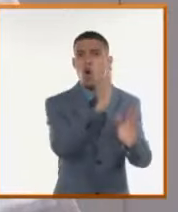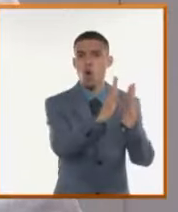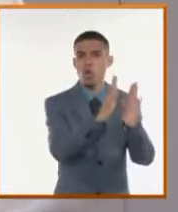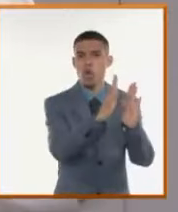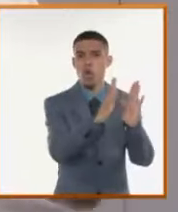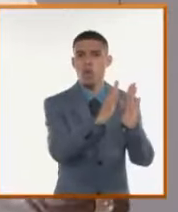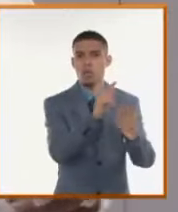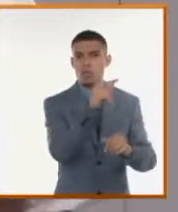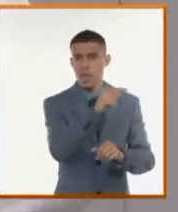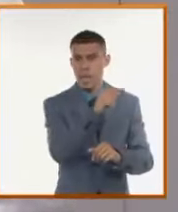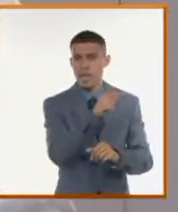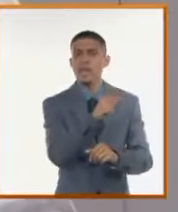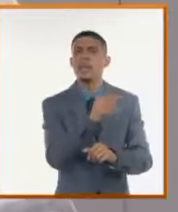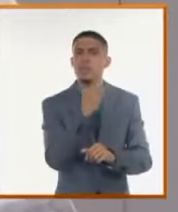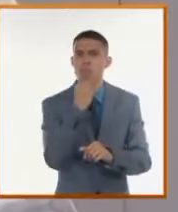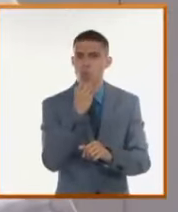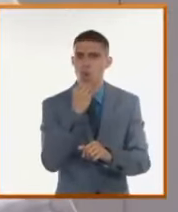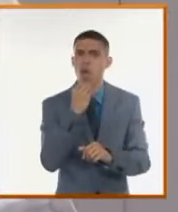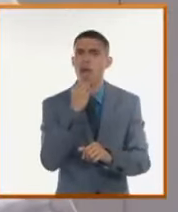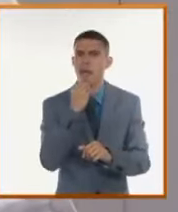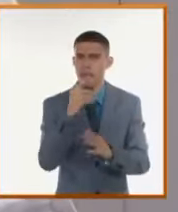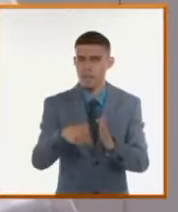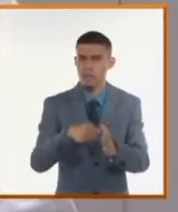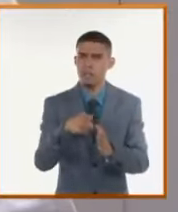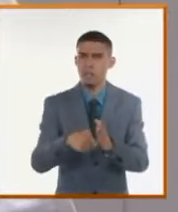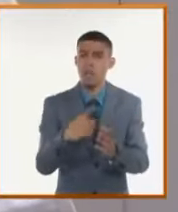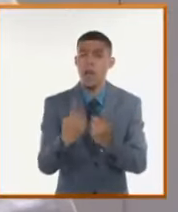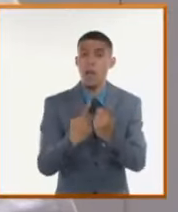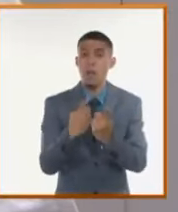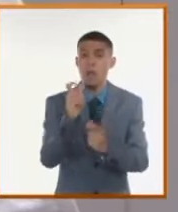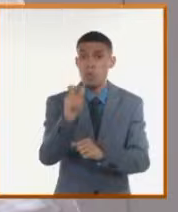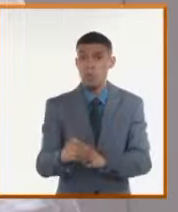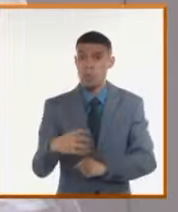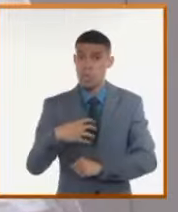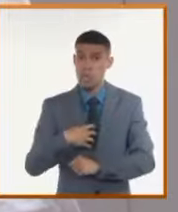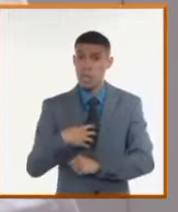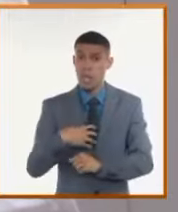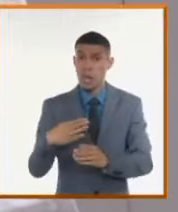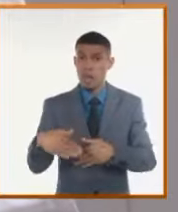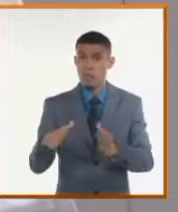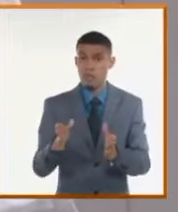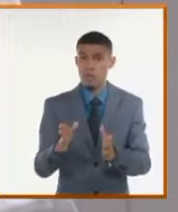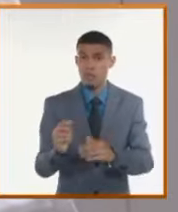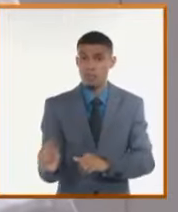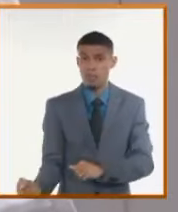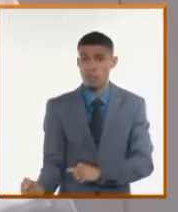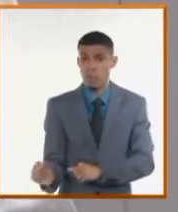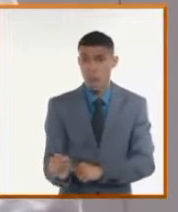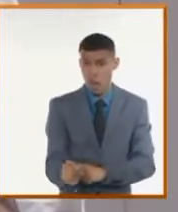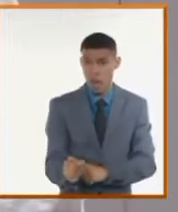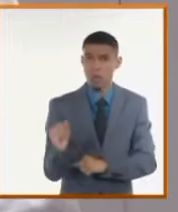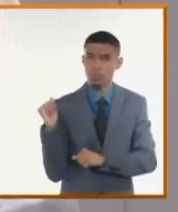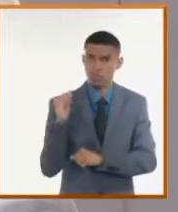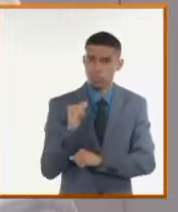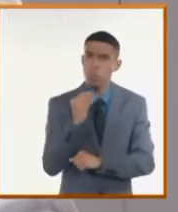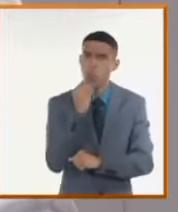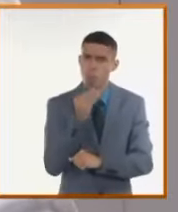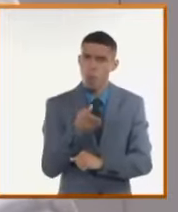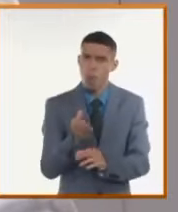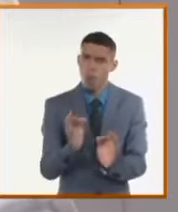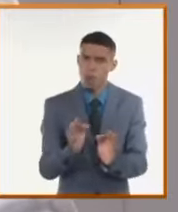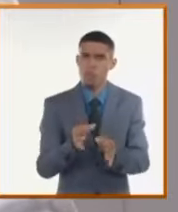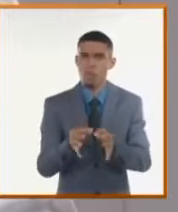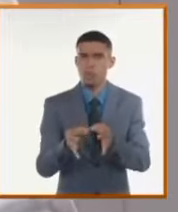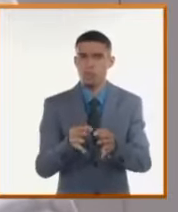donde el pasajero tiene la posibilidad de transportar pequeños Bustos y una vez que se baja del tren bueno retira los buos por ahí